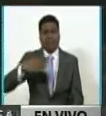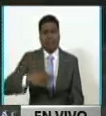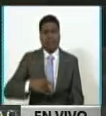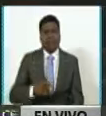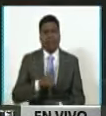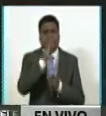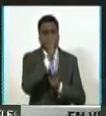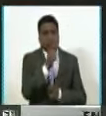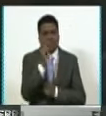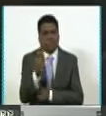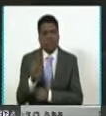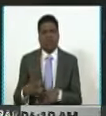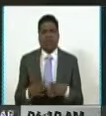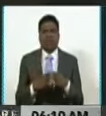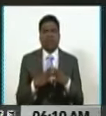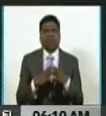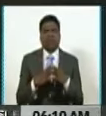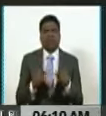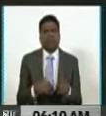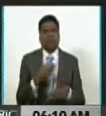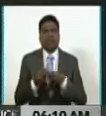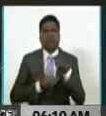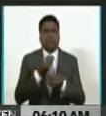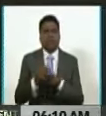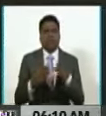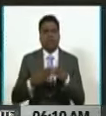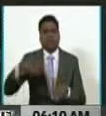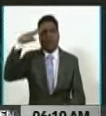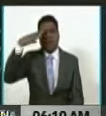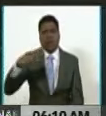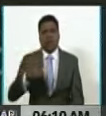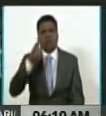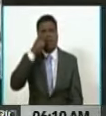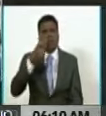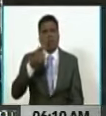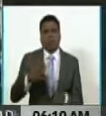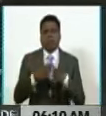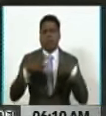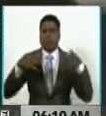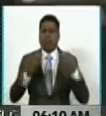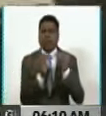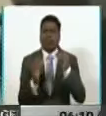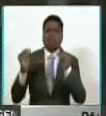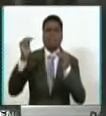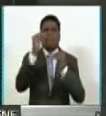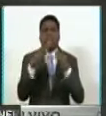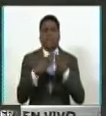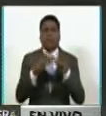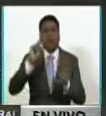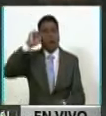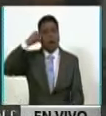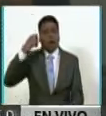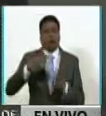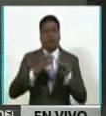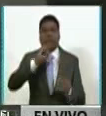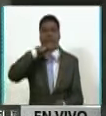rindiendo los honores correspondientes al general del pueblo soberano y también exaltando toda su memoria y